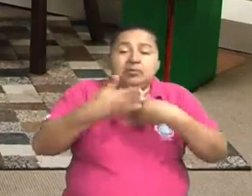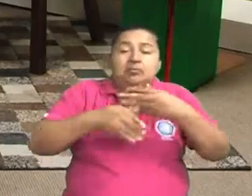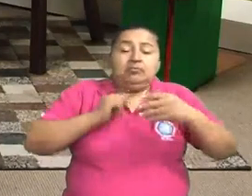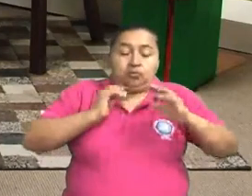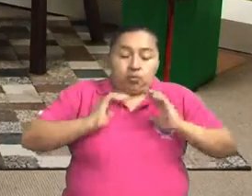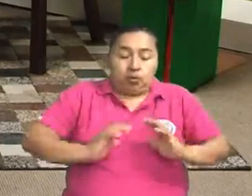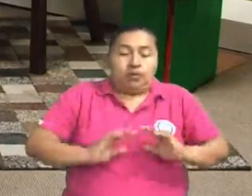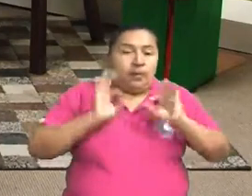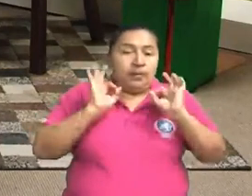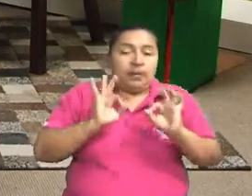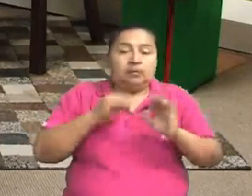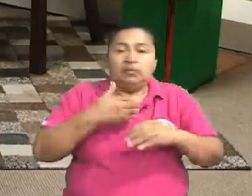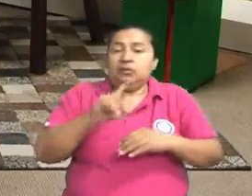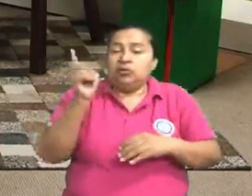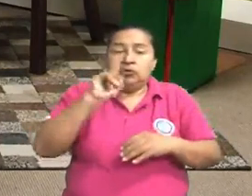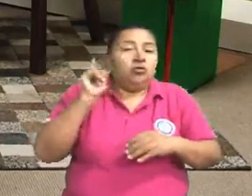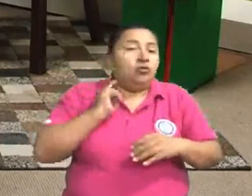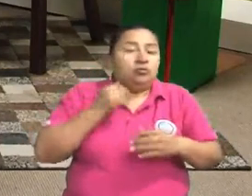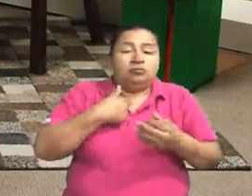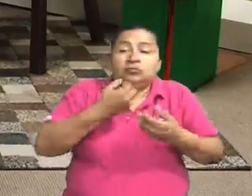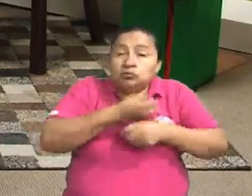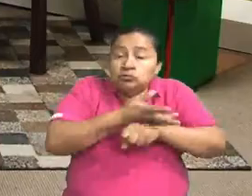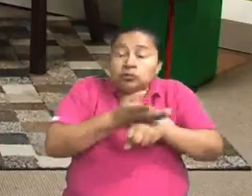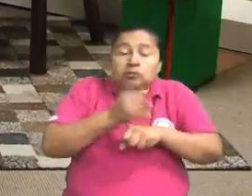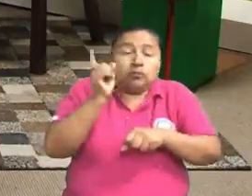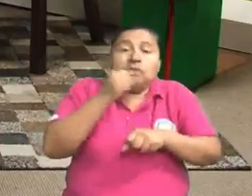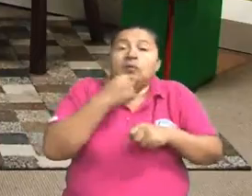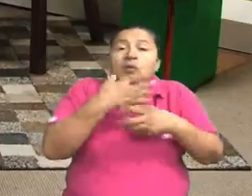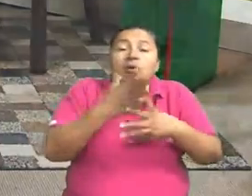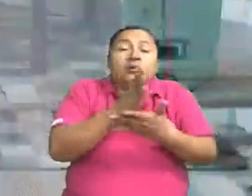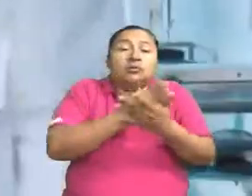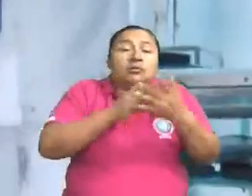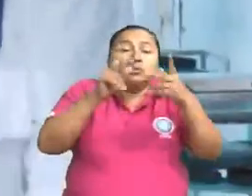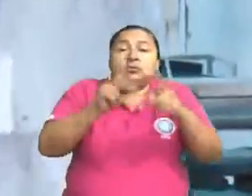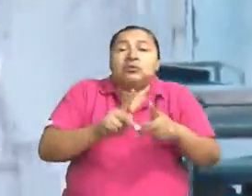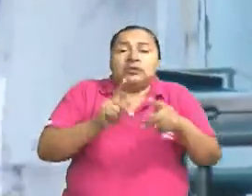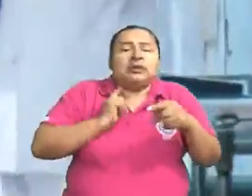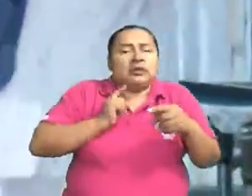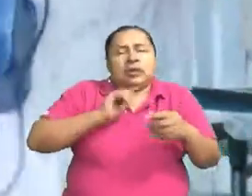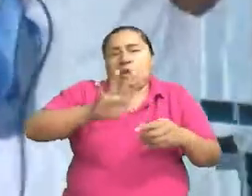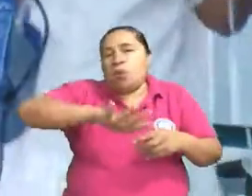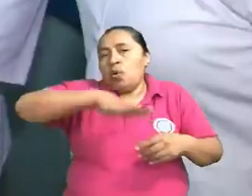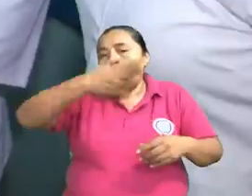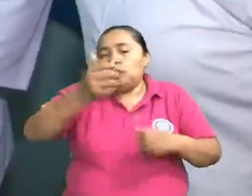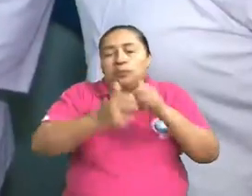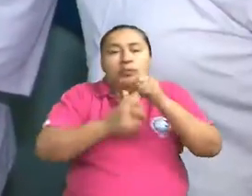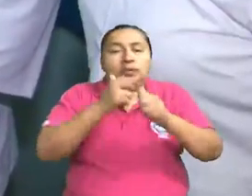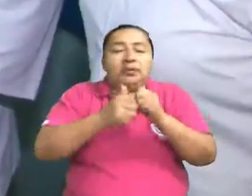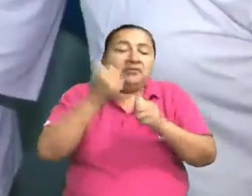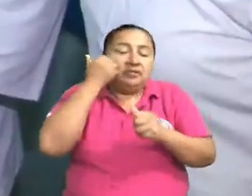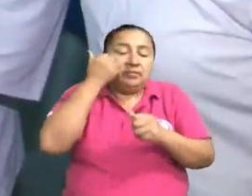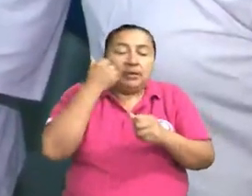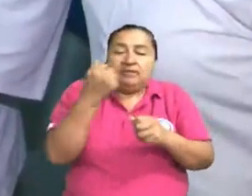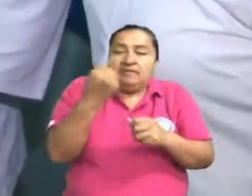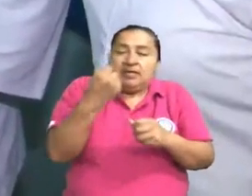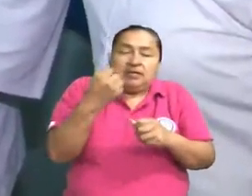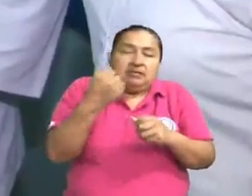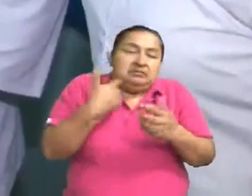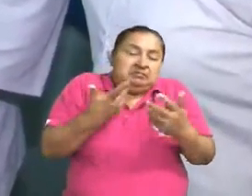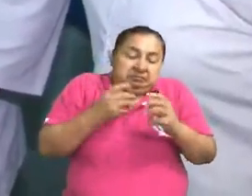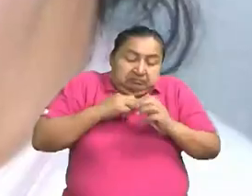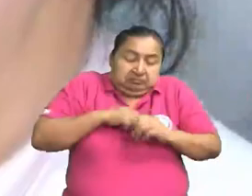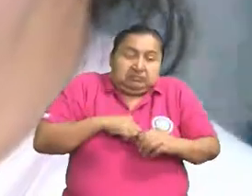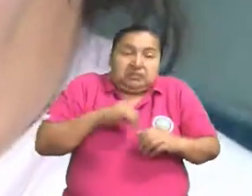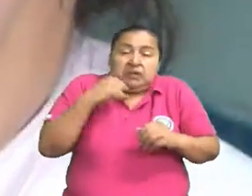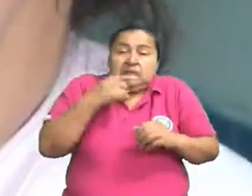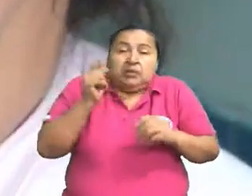también no lo recomendamos. Aquellas personas que también tengan otras patologías inmunodeficientes, pues no